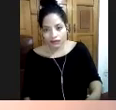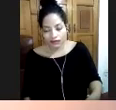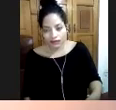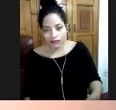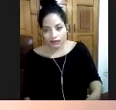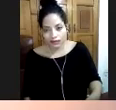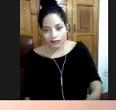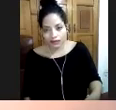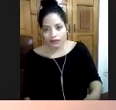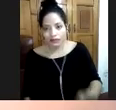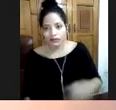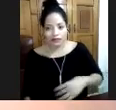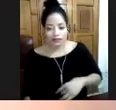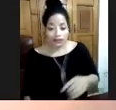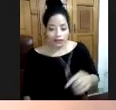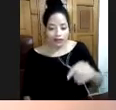plazo.